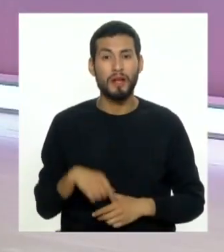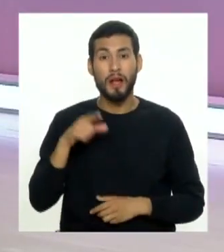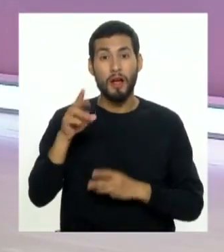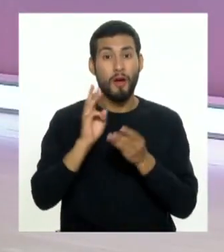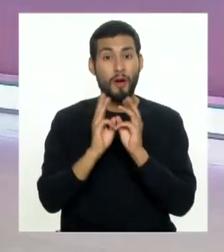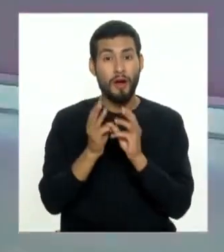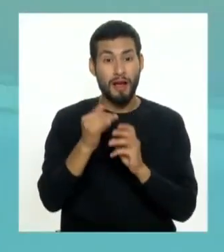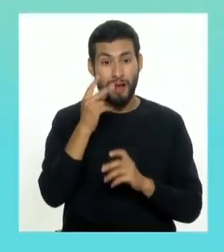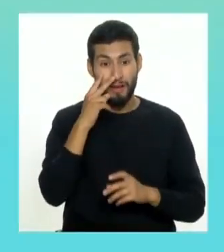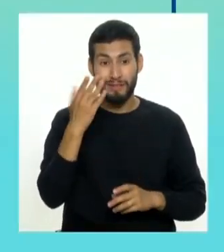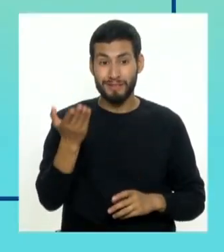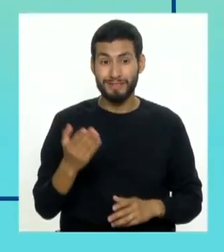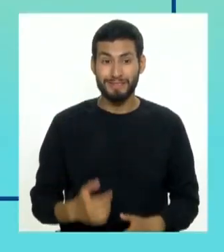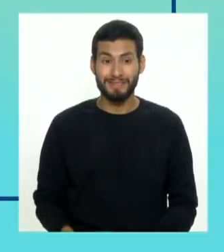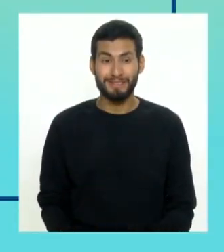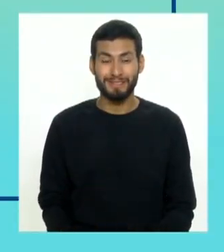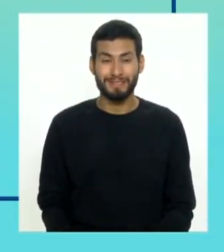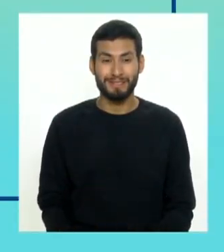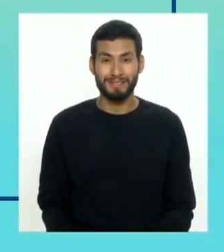vamos a leerla.